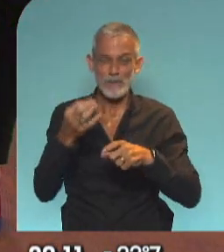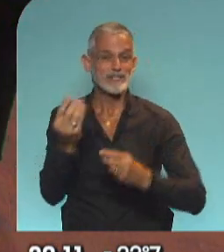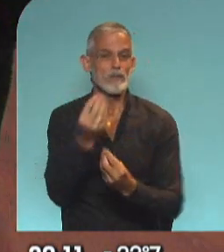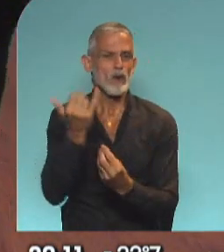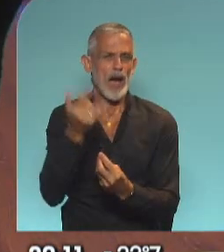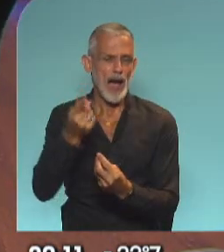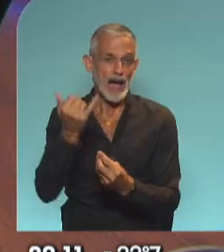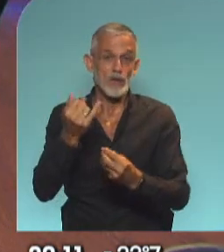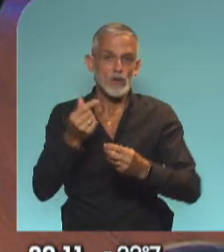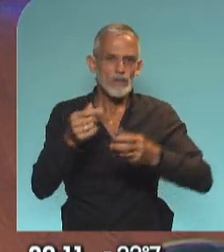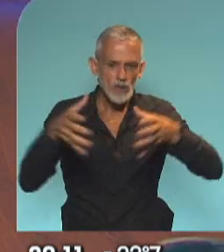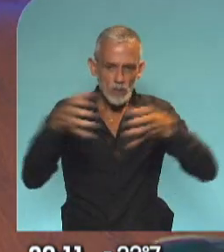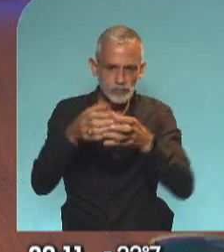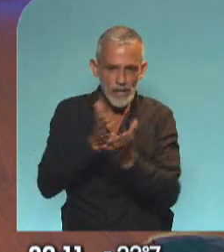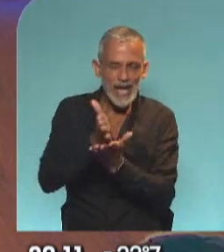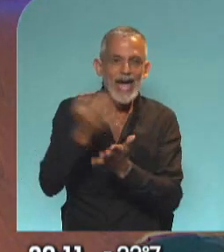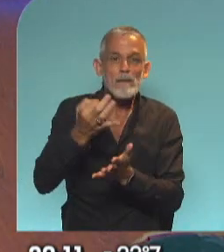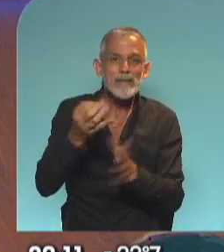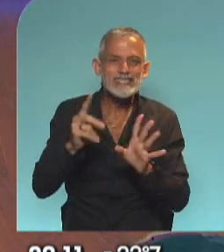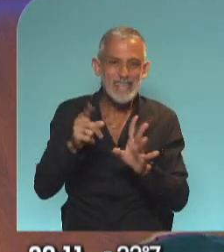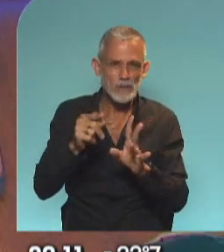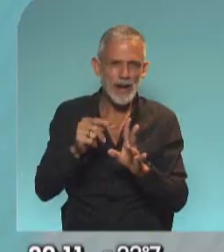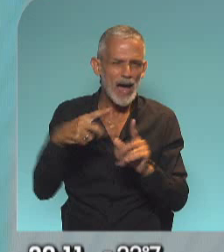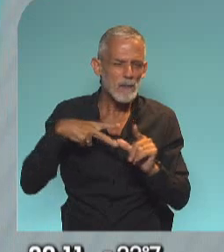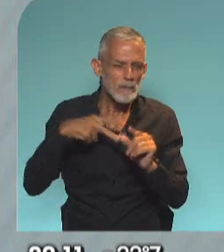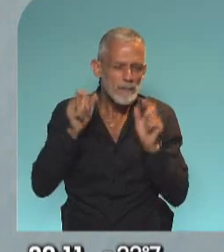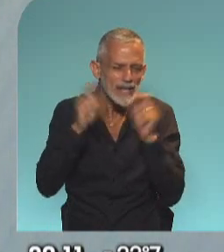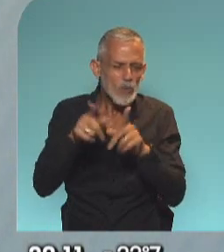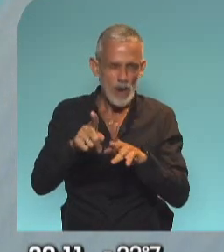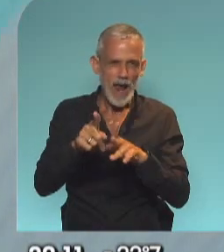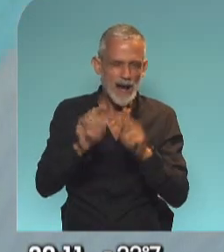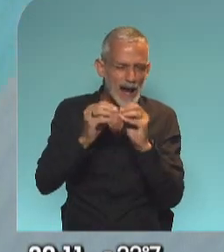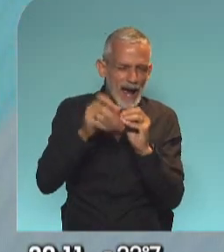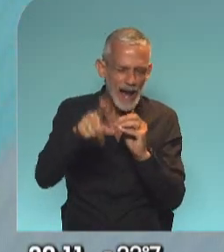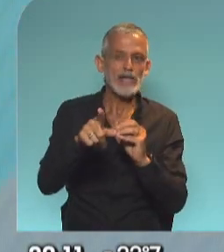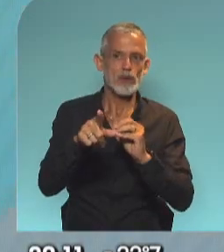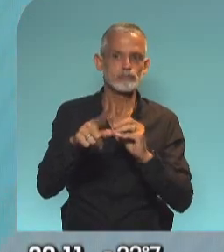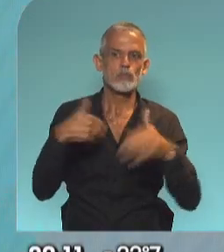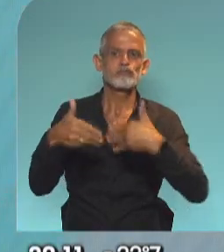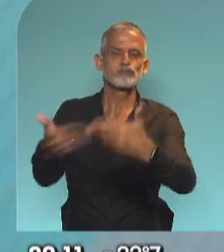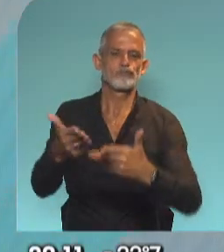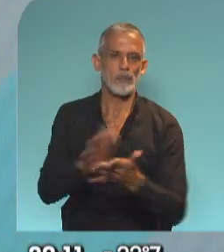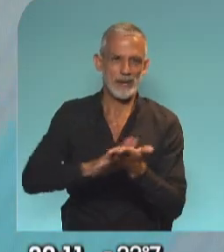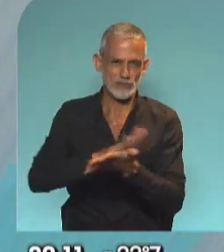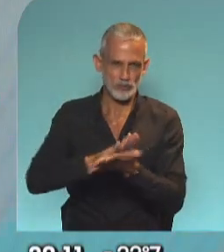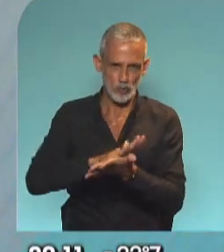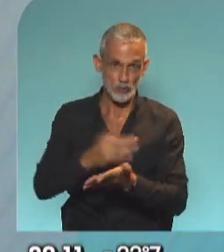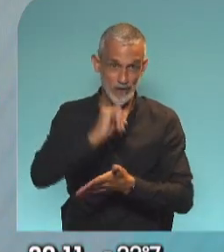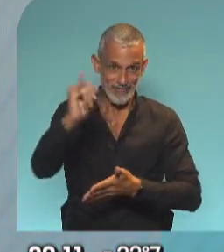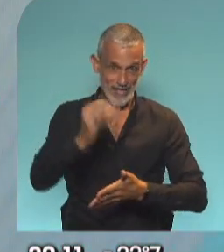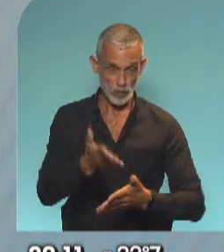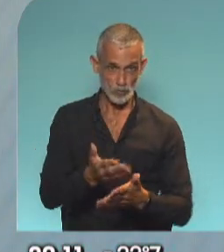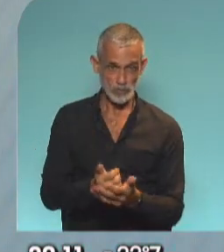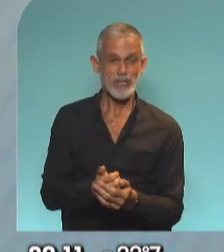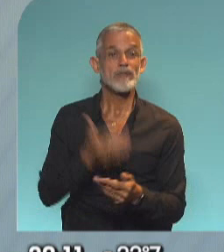tienen un canal especial donde se trata en particular esos casos y se le da celeridad justamente a esa denuncia.